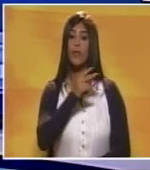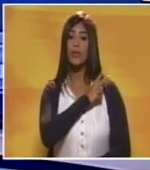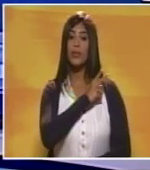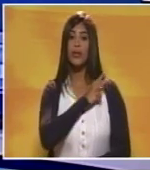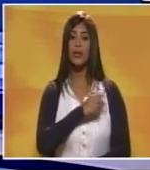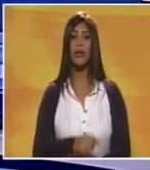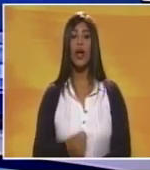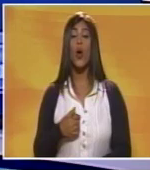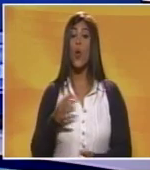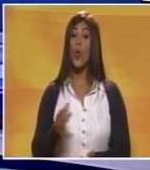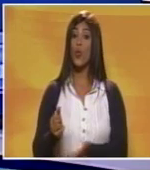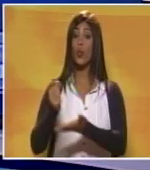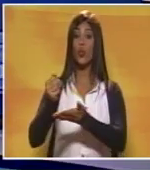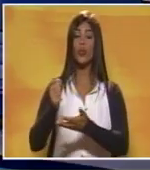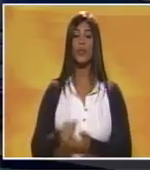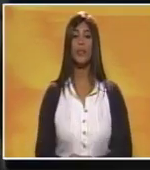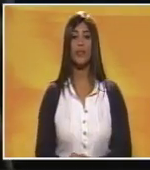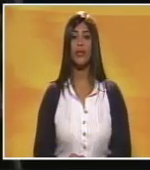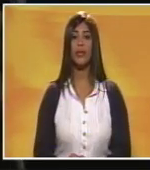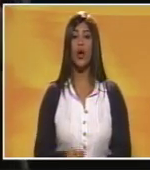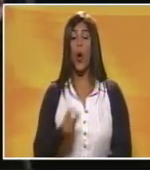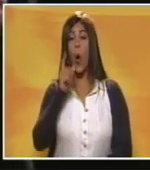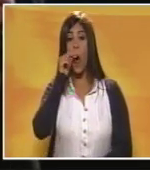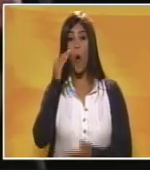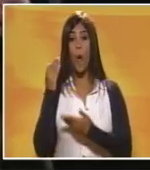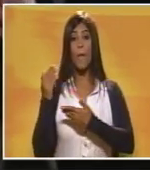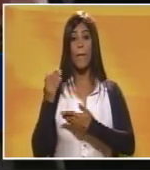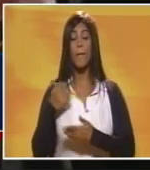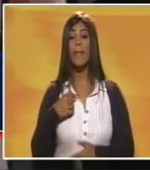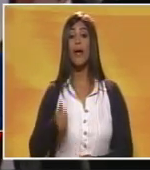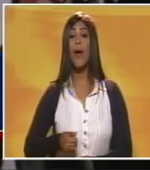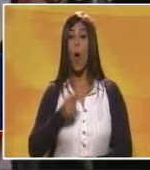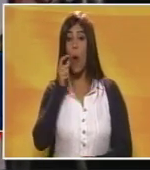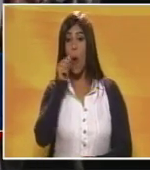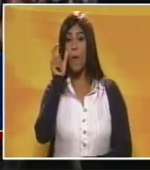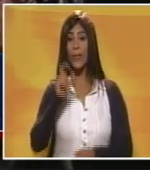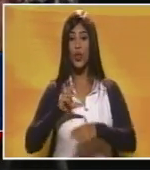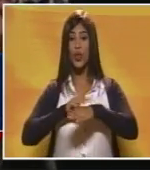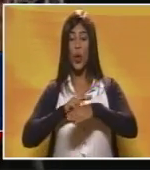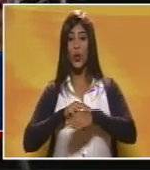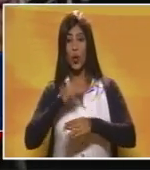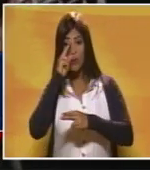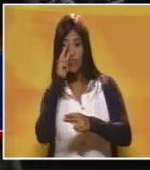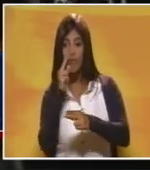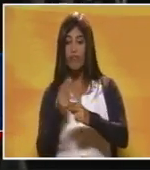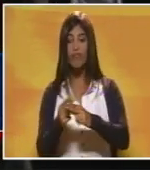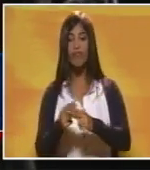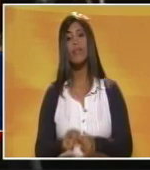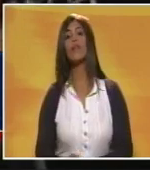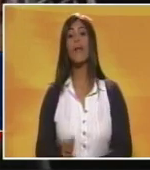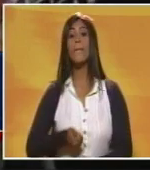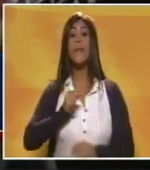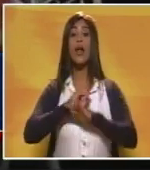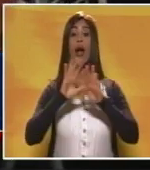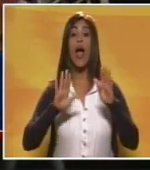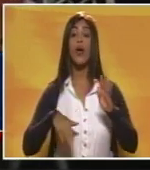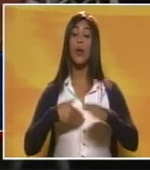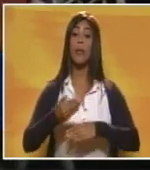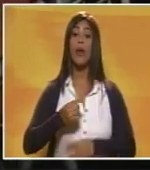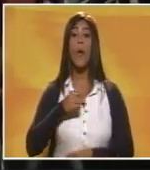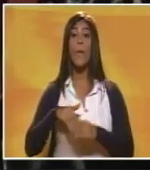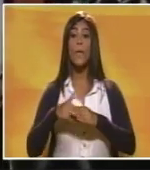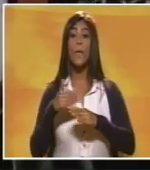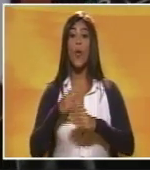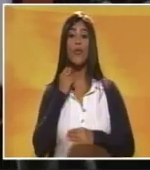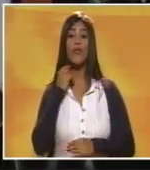Venevisión. Reconocimiento. Justin Timberlake se convirtió en un doctor honorario. Los detalles en minutos en